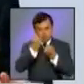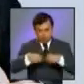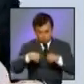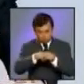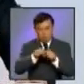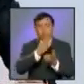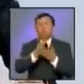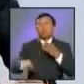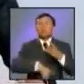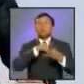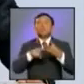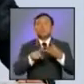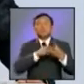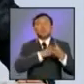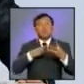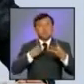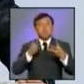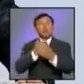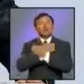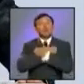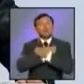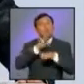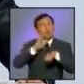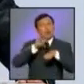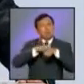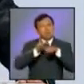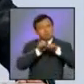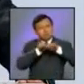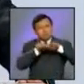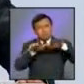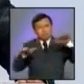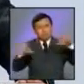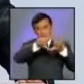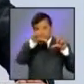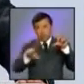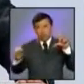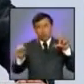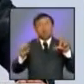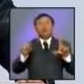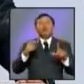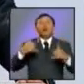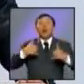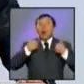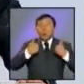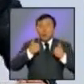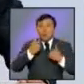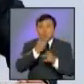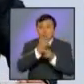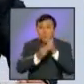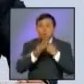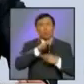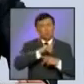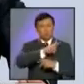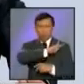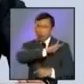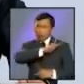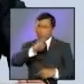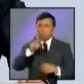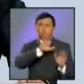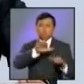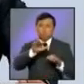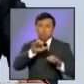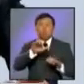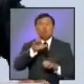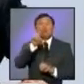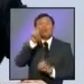un tipo muy seguro eh vaya yo que lo lo escucho en las conferencias Pues nada no hizo